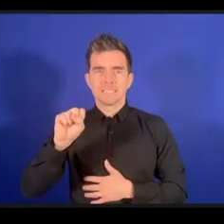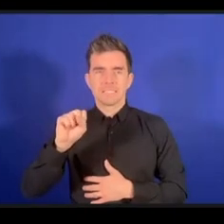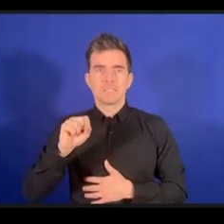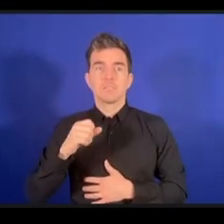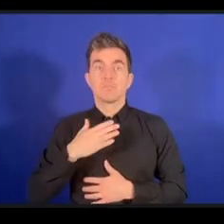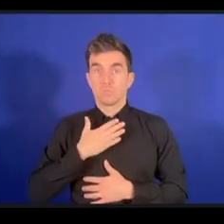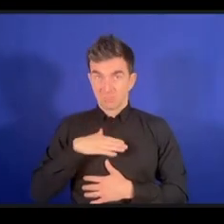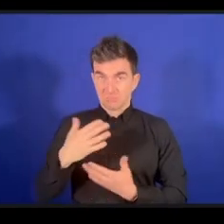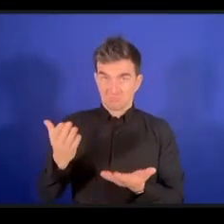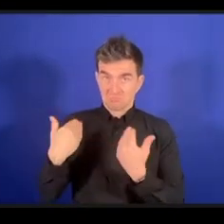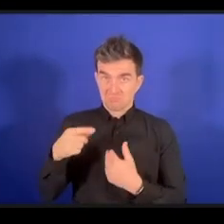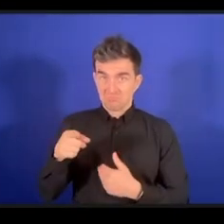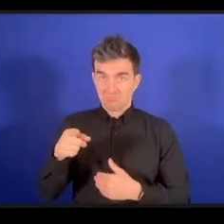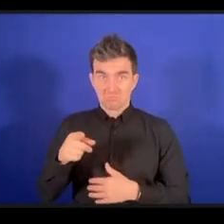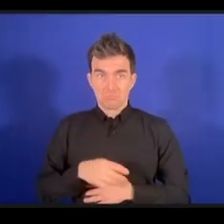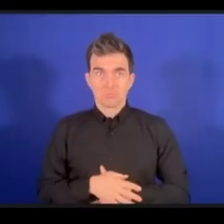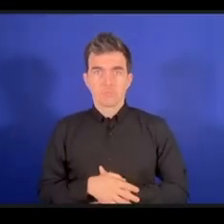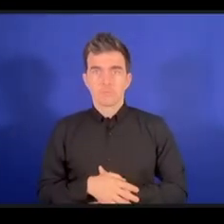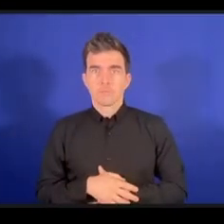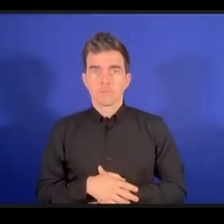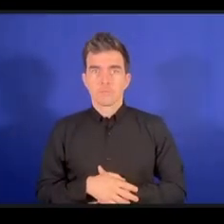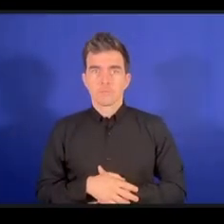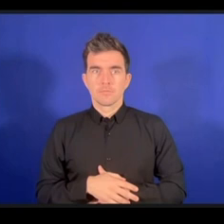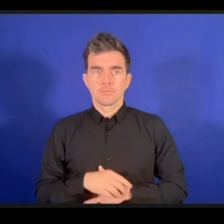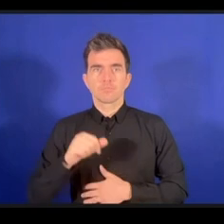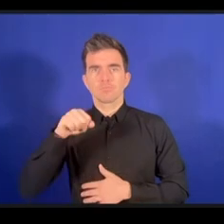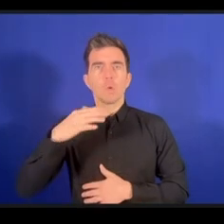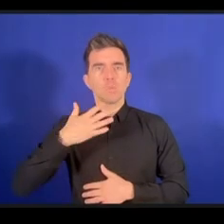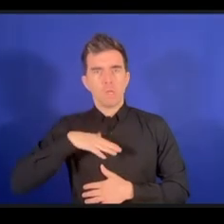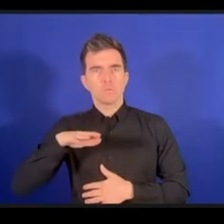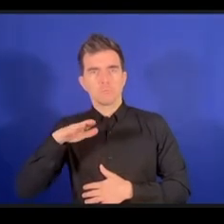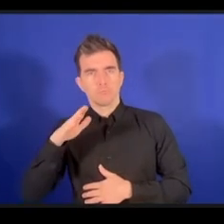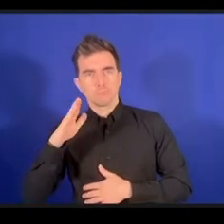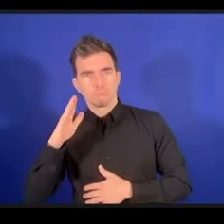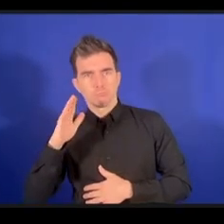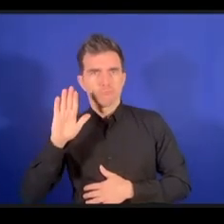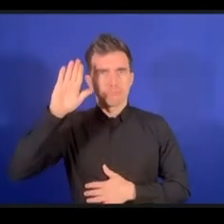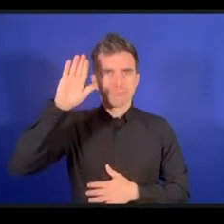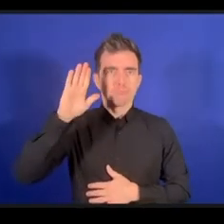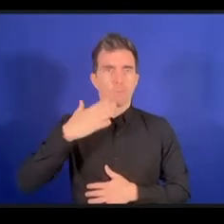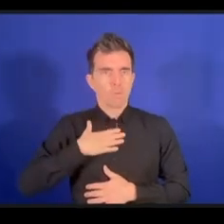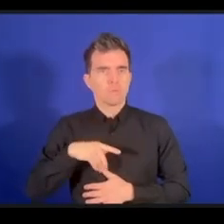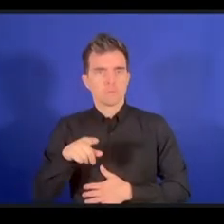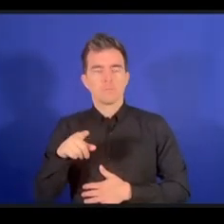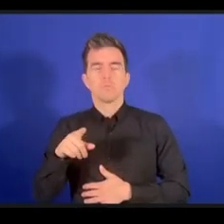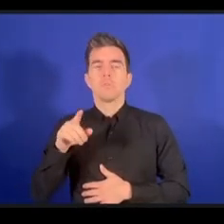adelante Benin quería intervenir por favor puedes levantar la mano